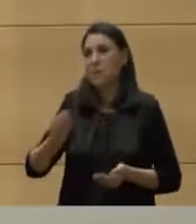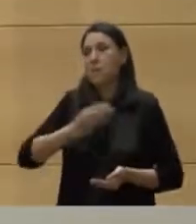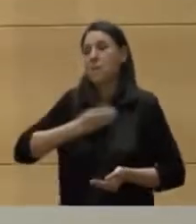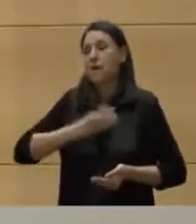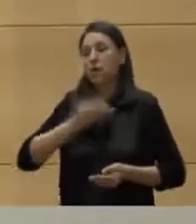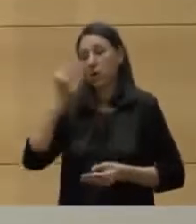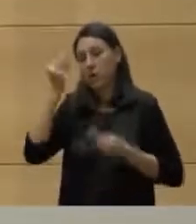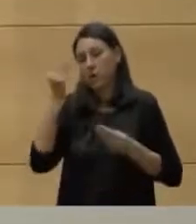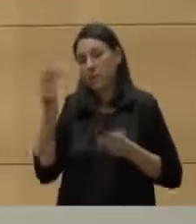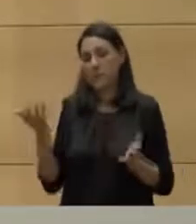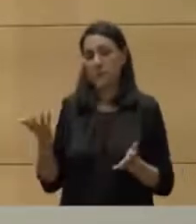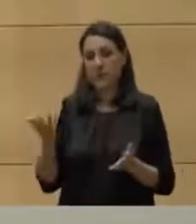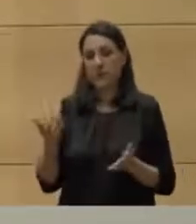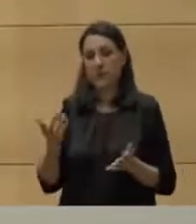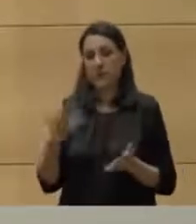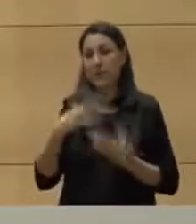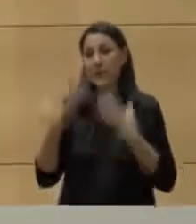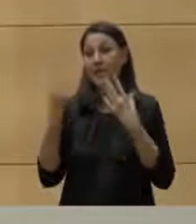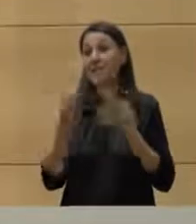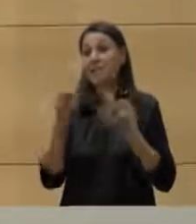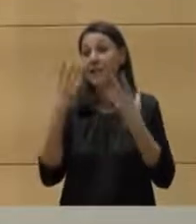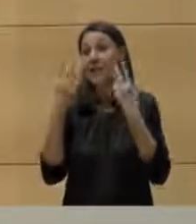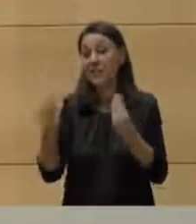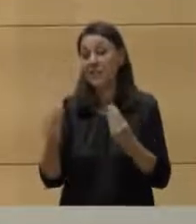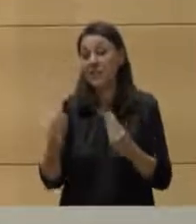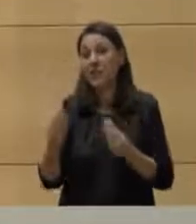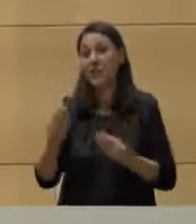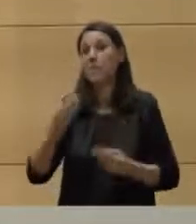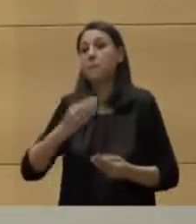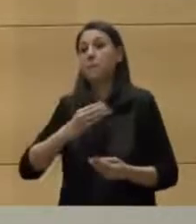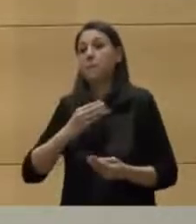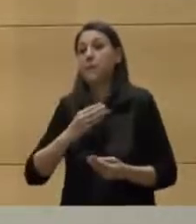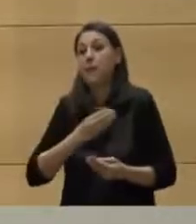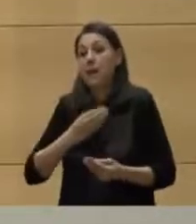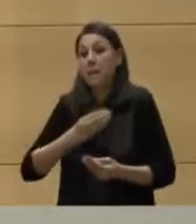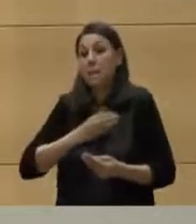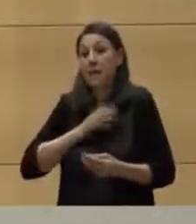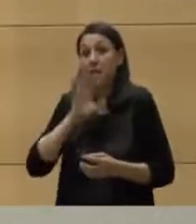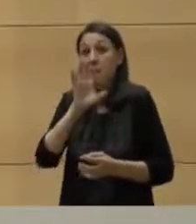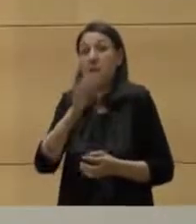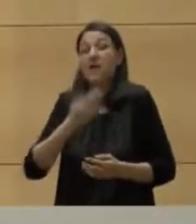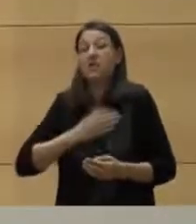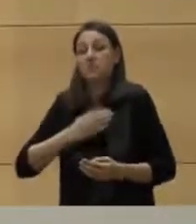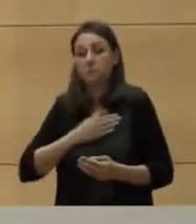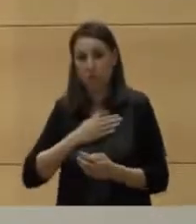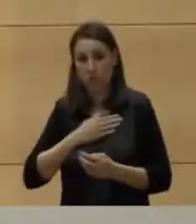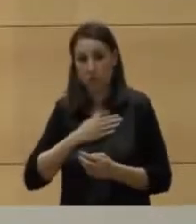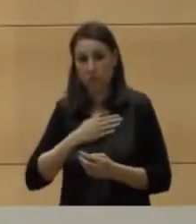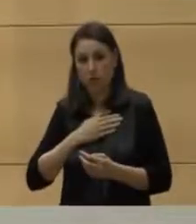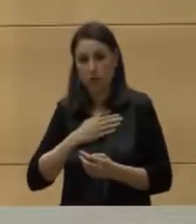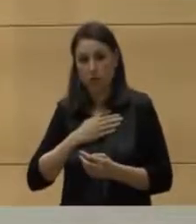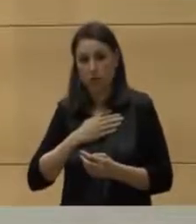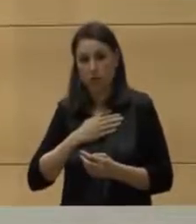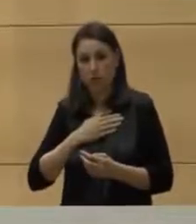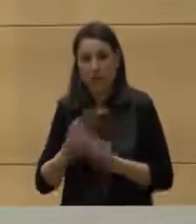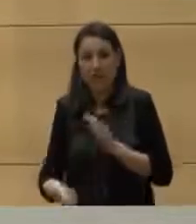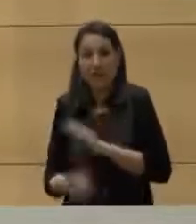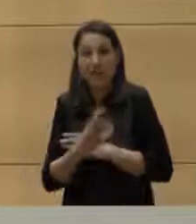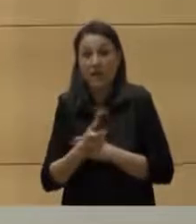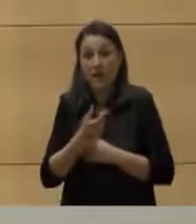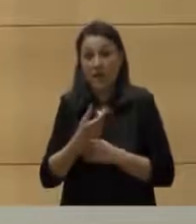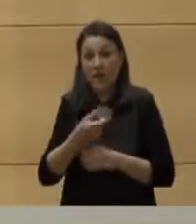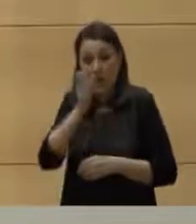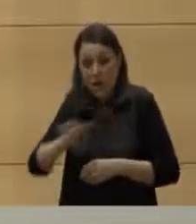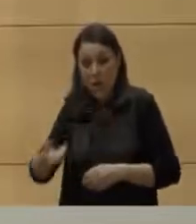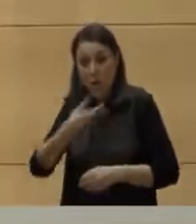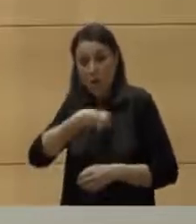debieran entender perfectamente que esa es su patria, la que forman los españoles y las españolas. Esos